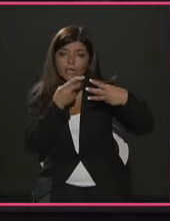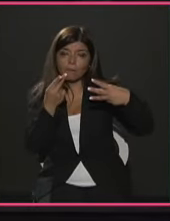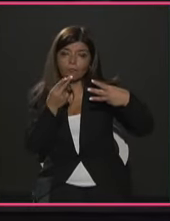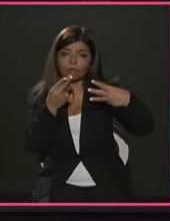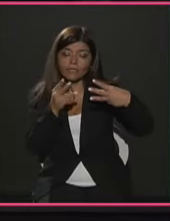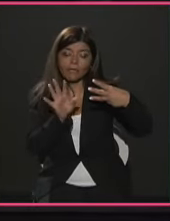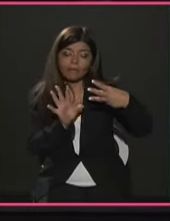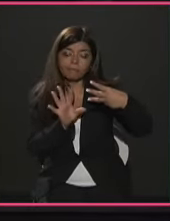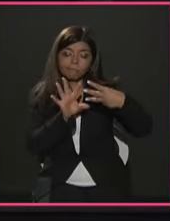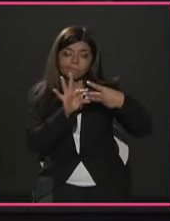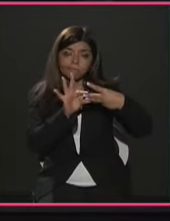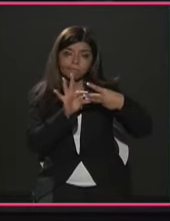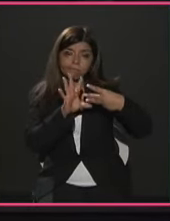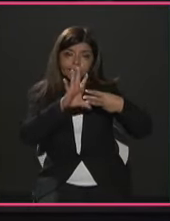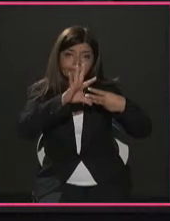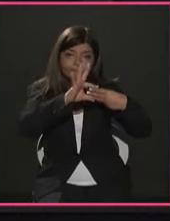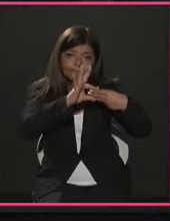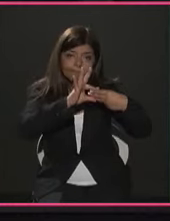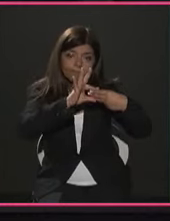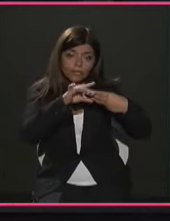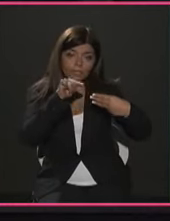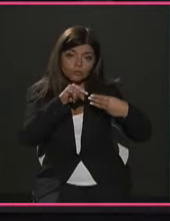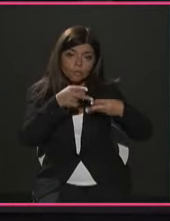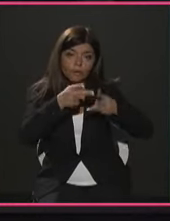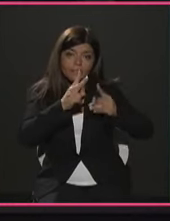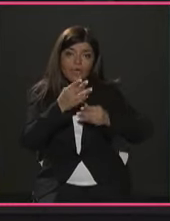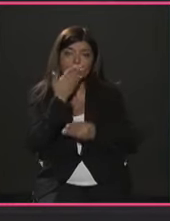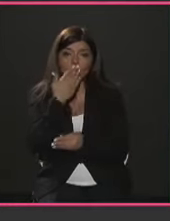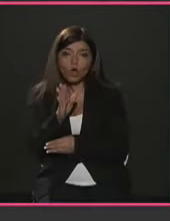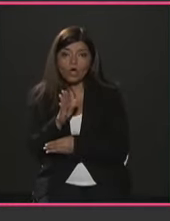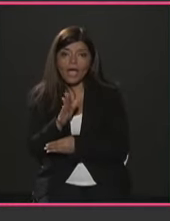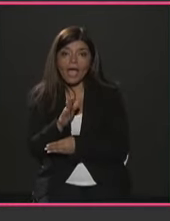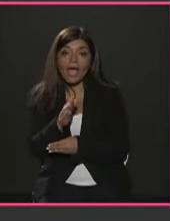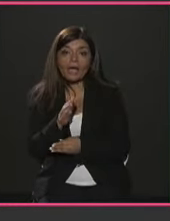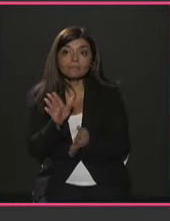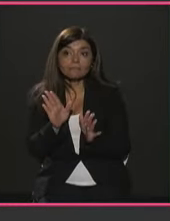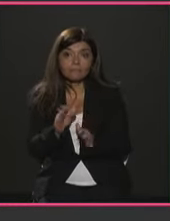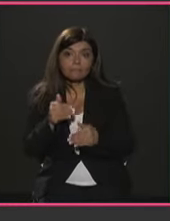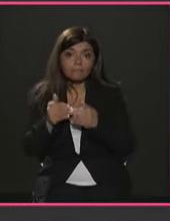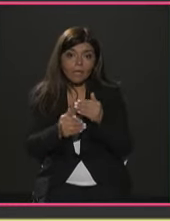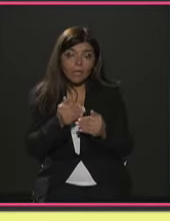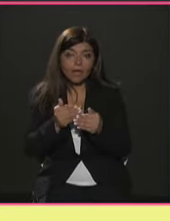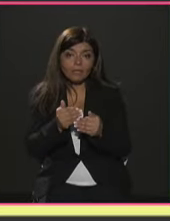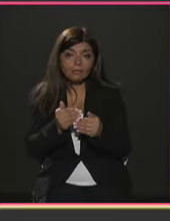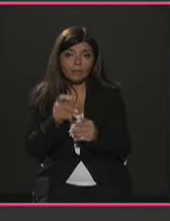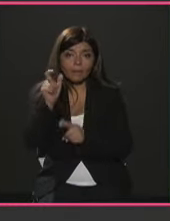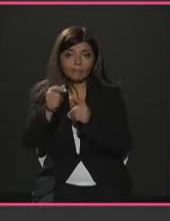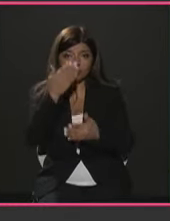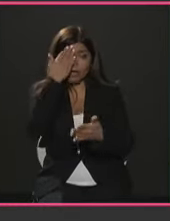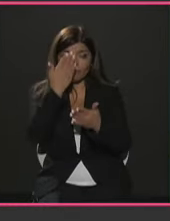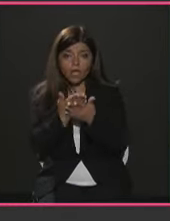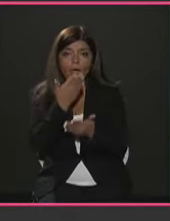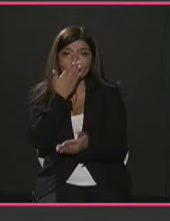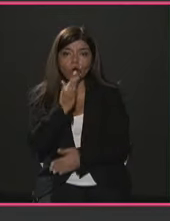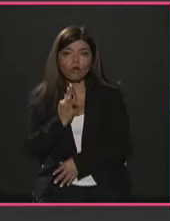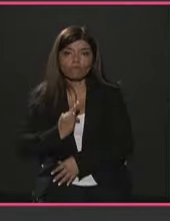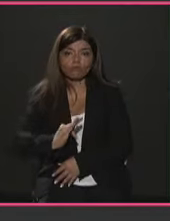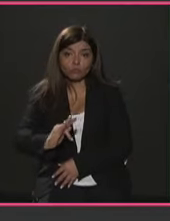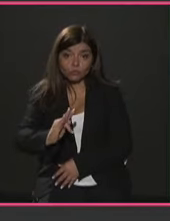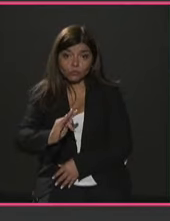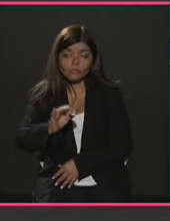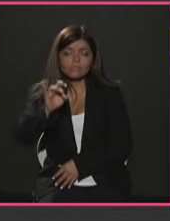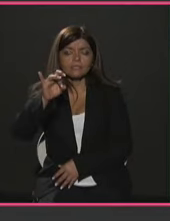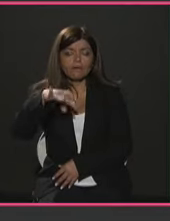cosas y que permite obviamente mejorar y reducir las brechas que finalmente hacen que las personas puedan enfrentar mejor el futuro a